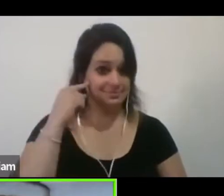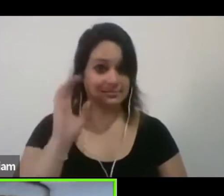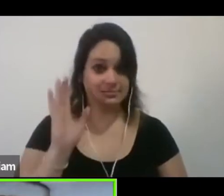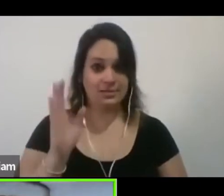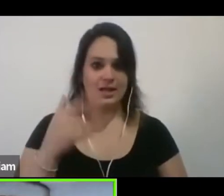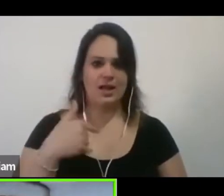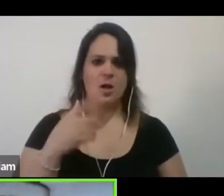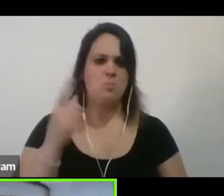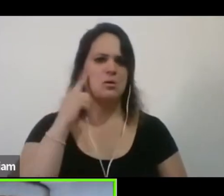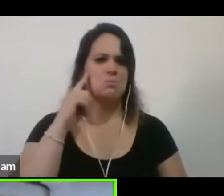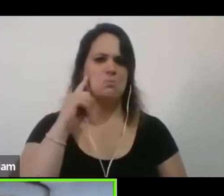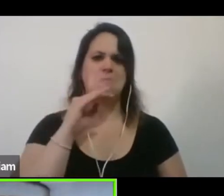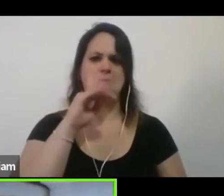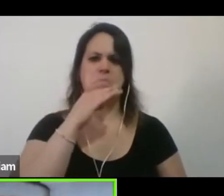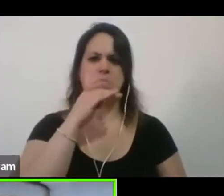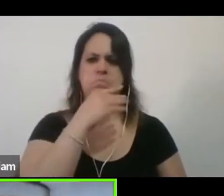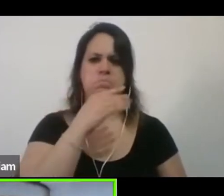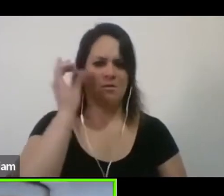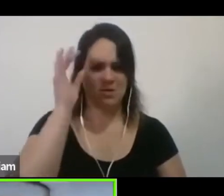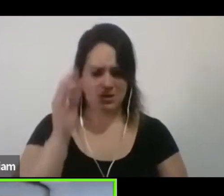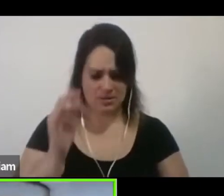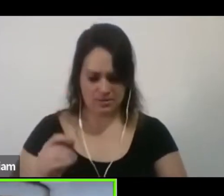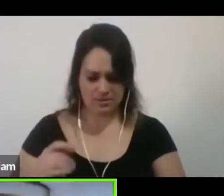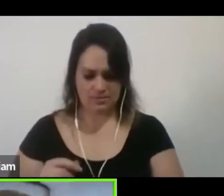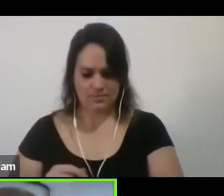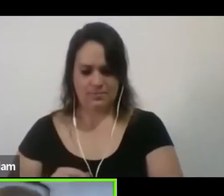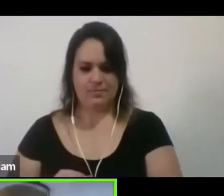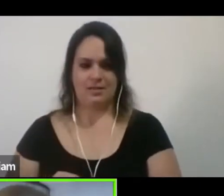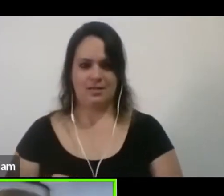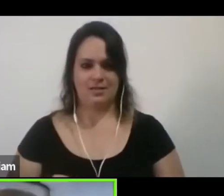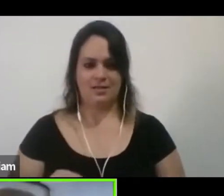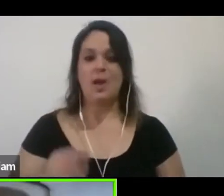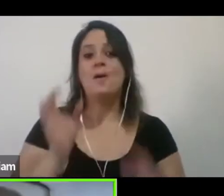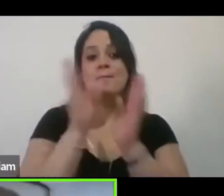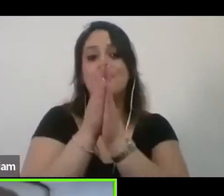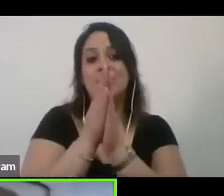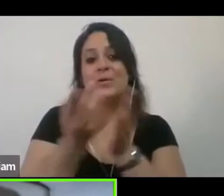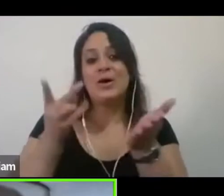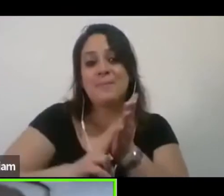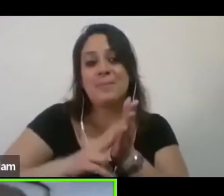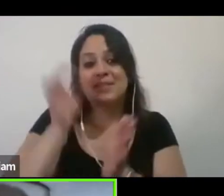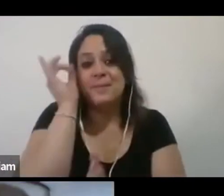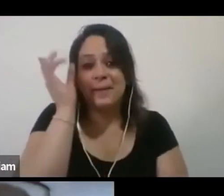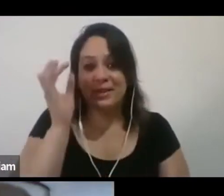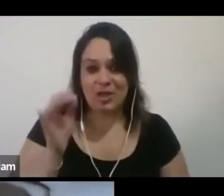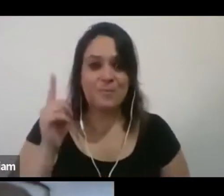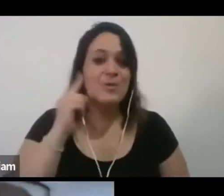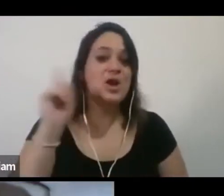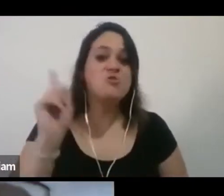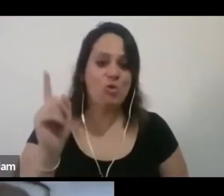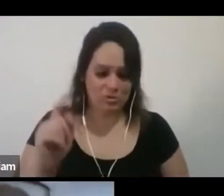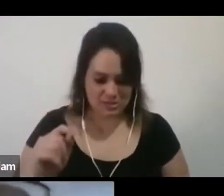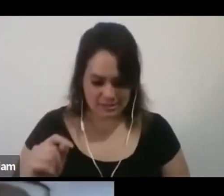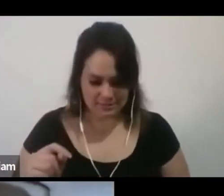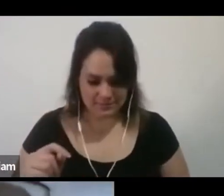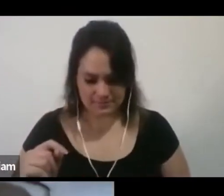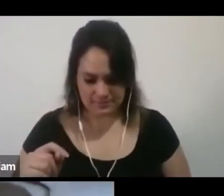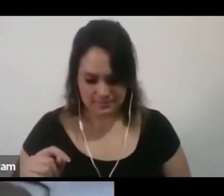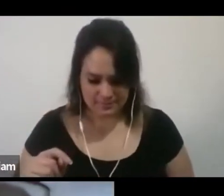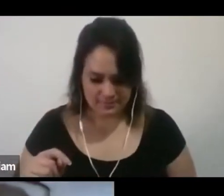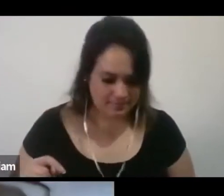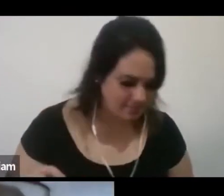no escuchaba bien. ¿Puedes repetirlo? Disculpa. No, está bien. Que vos nos